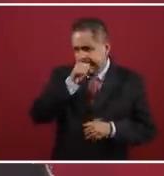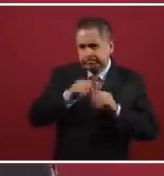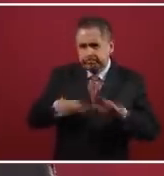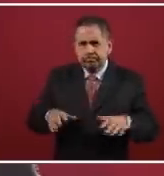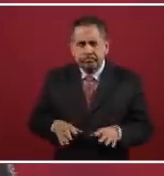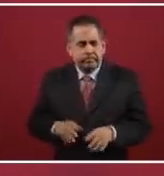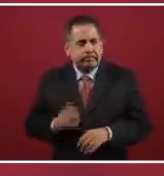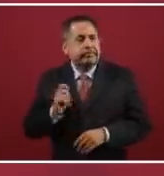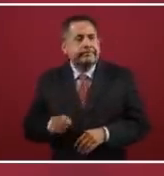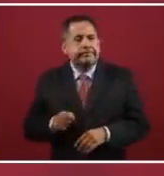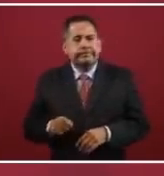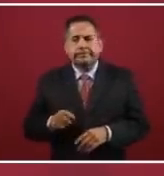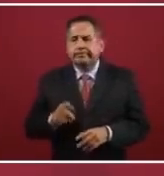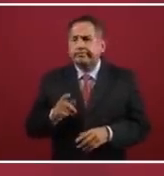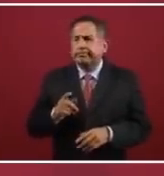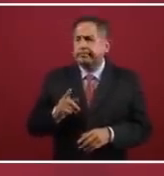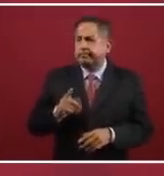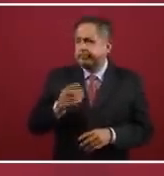cómo